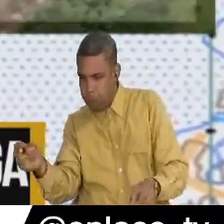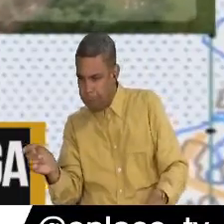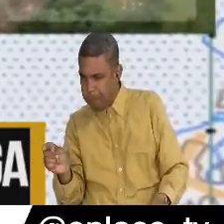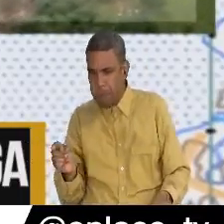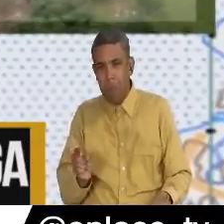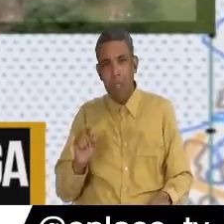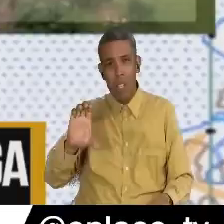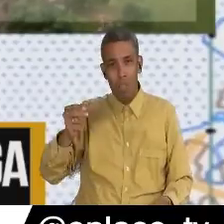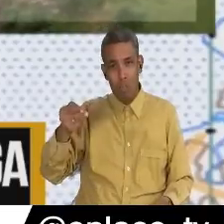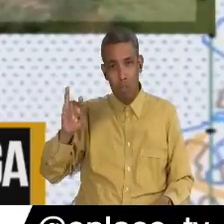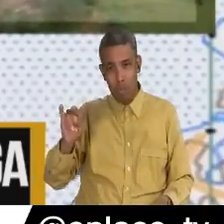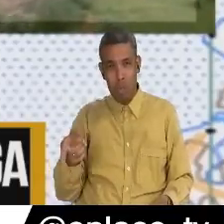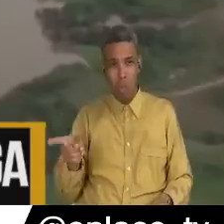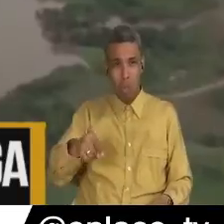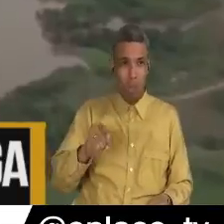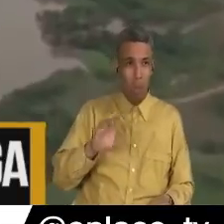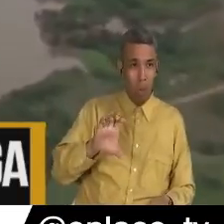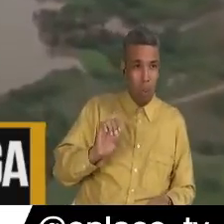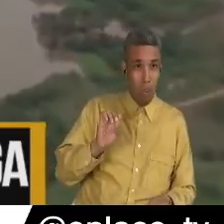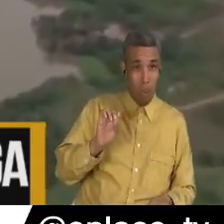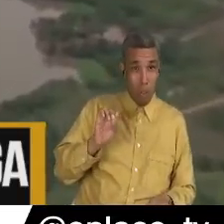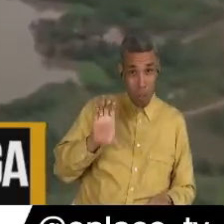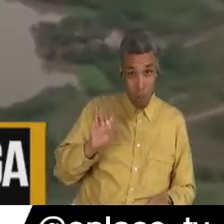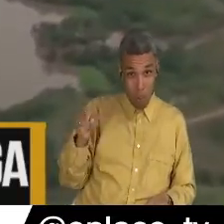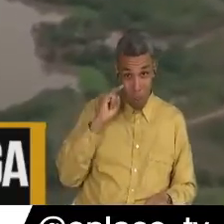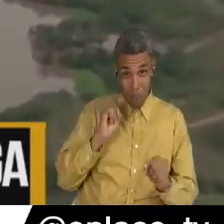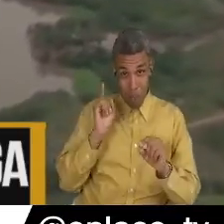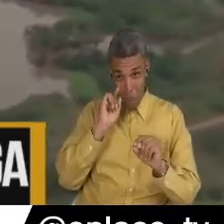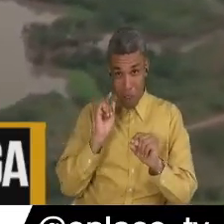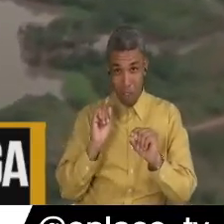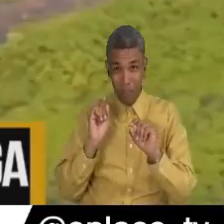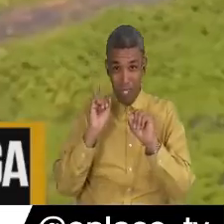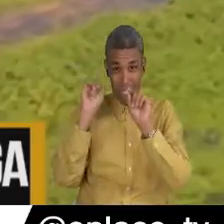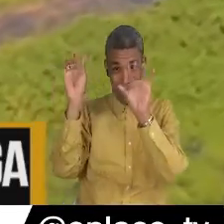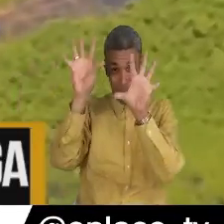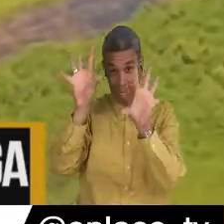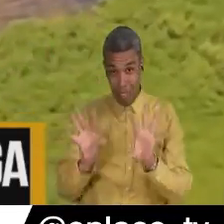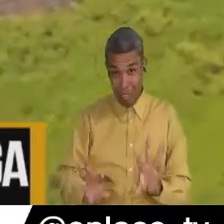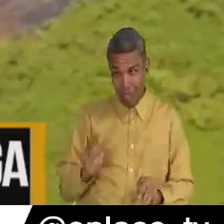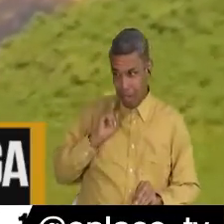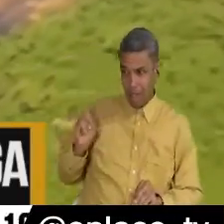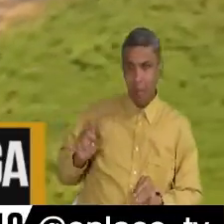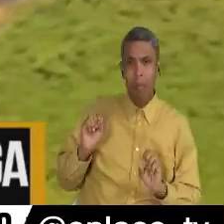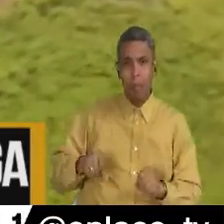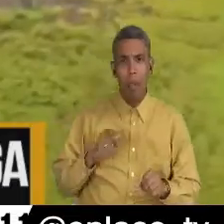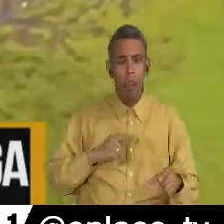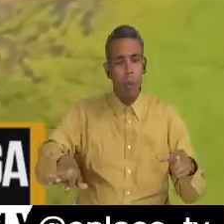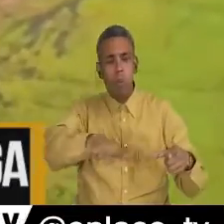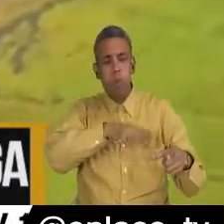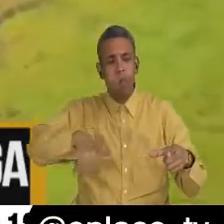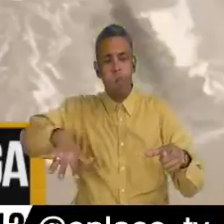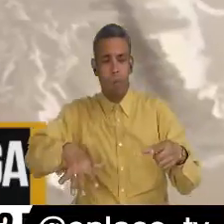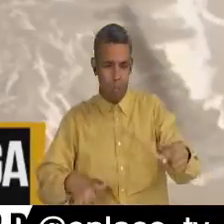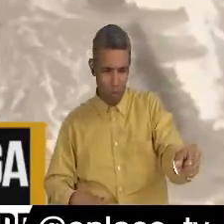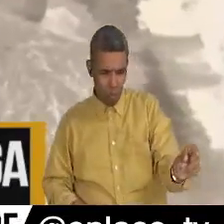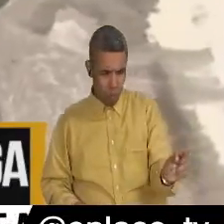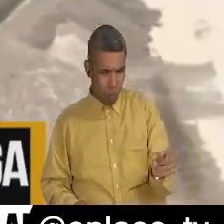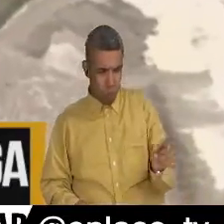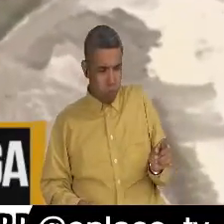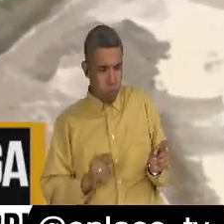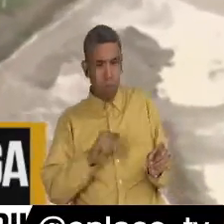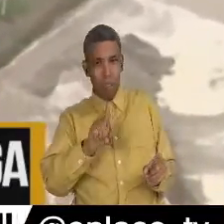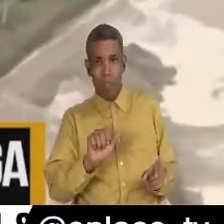sequía impedir la salida de sin control del agua desde la ciénaga hacia el caño San Silvestre y en épocas de lluvia controlar el ingreso